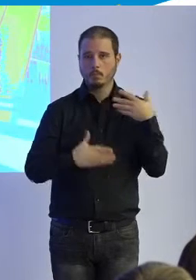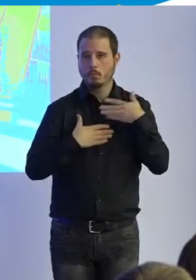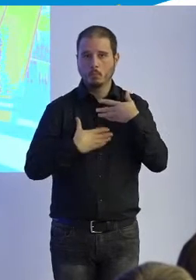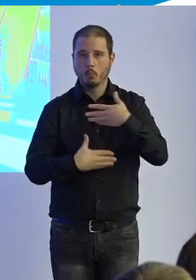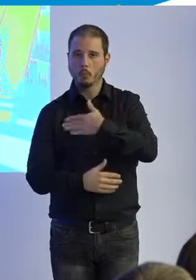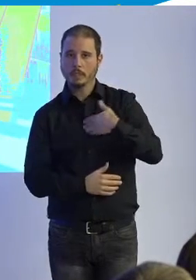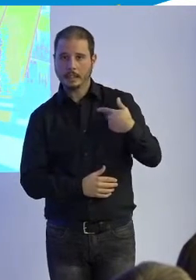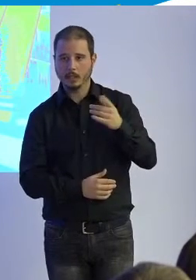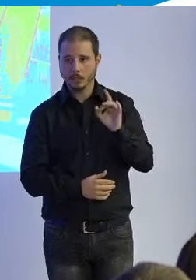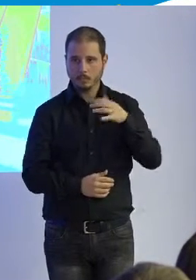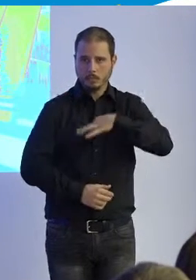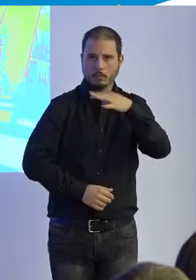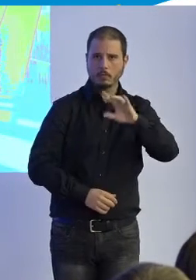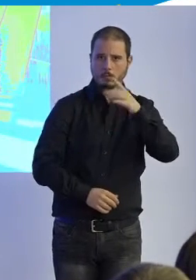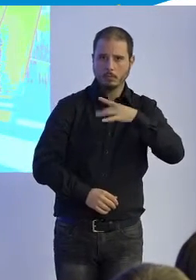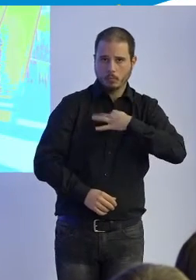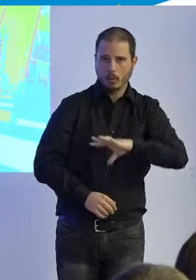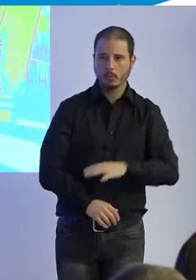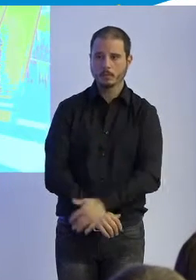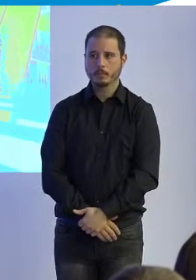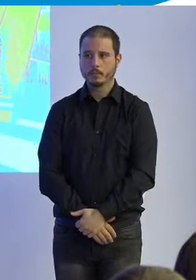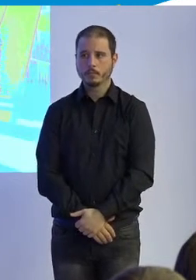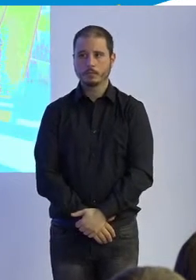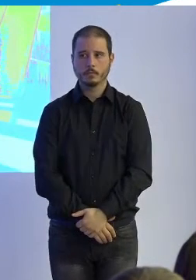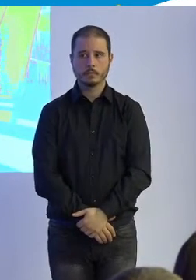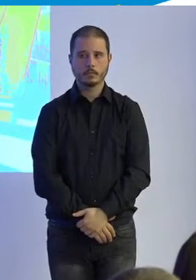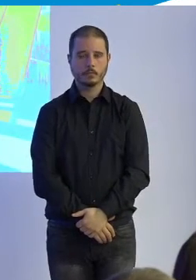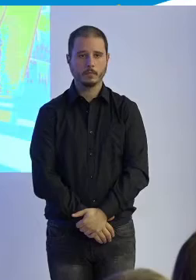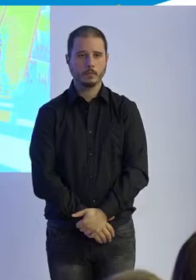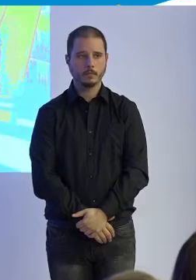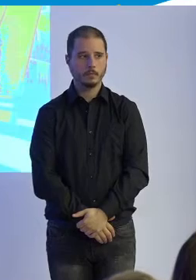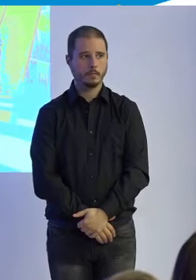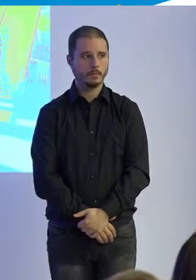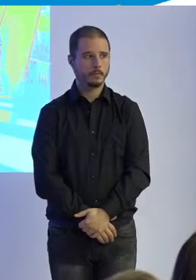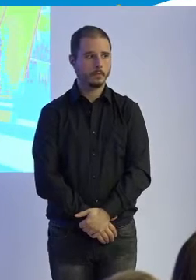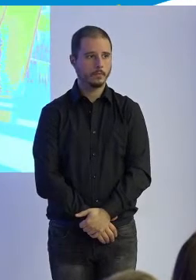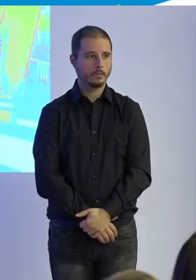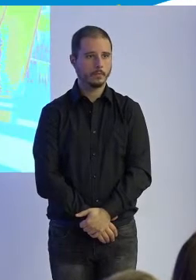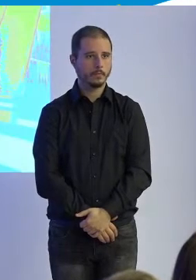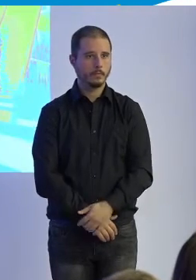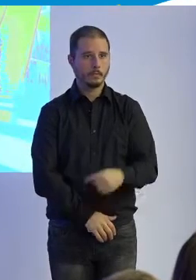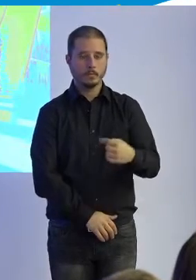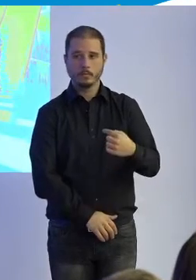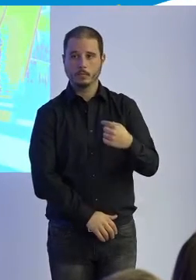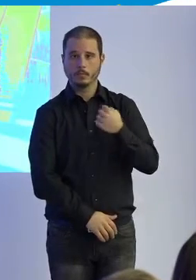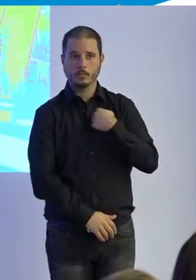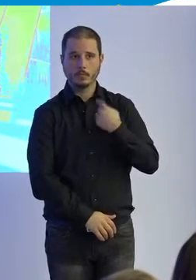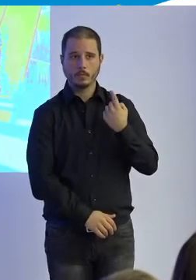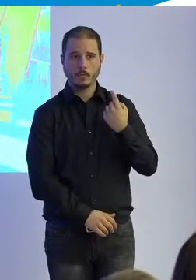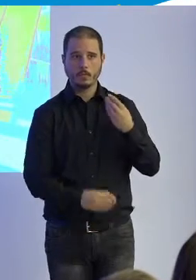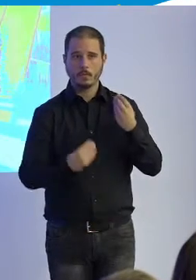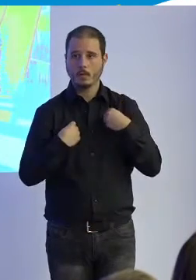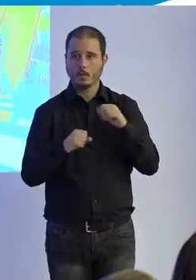sea, vamos, para mí, desde mi punto de vista. Yo he vivido otro bluff tecnológico que